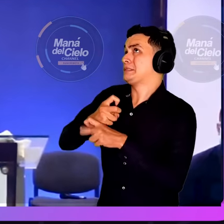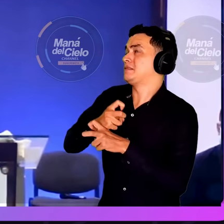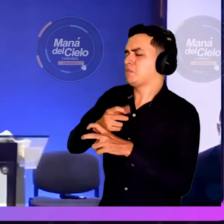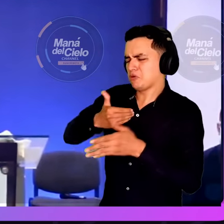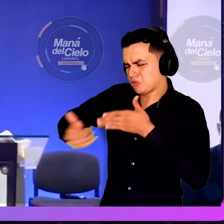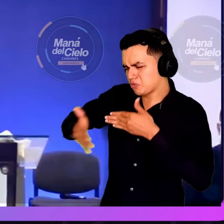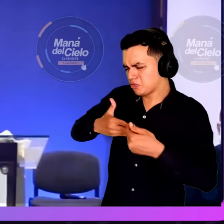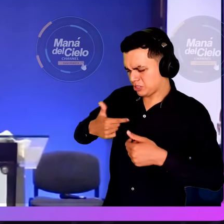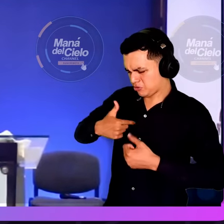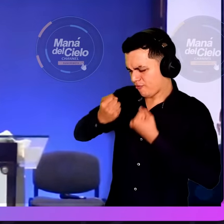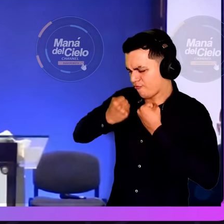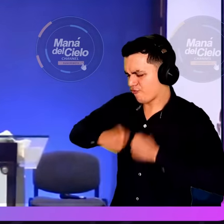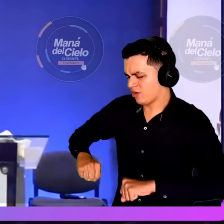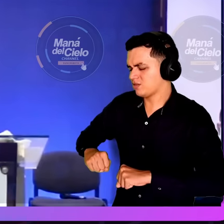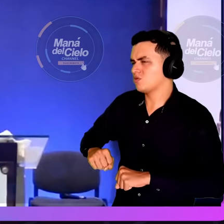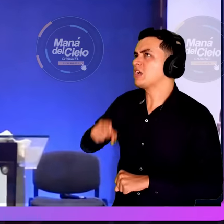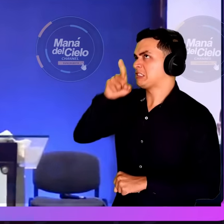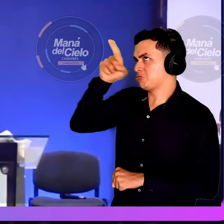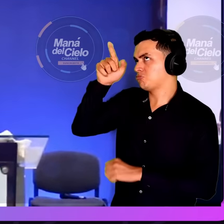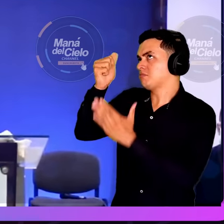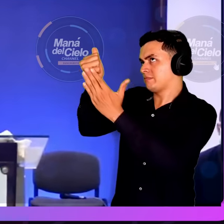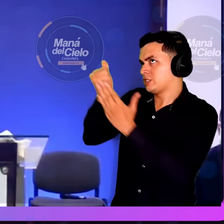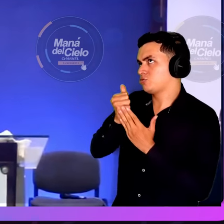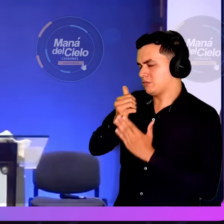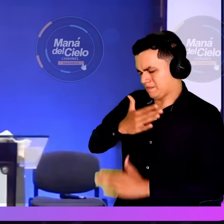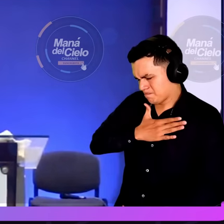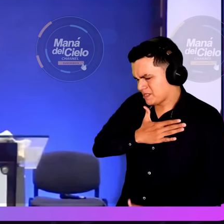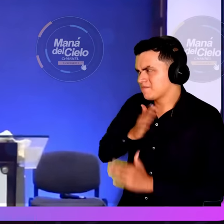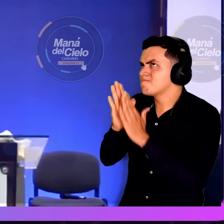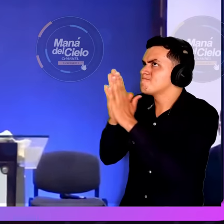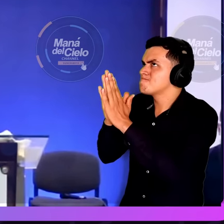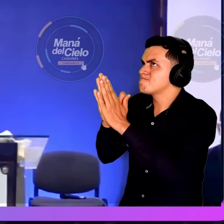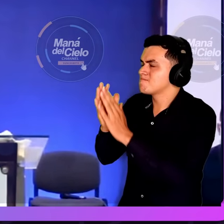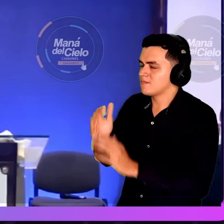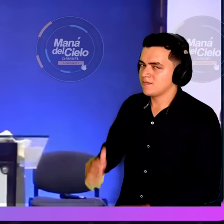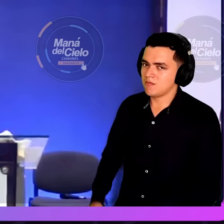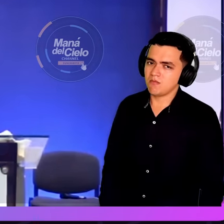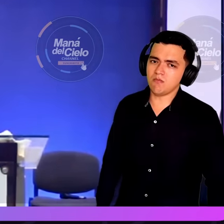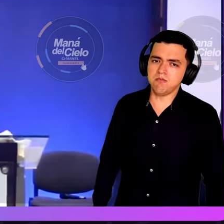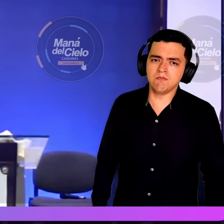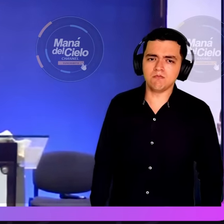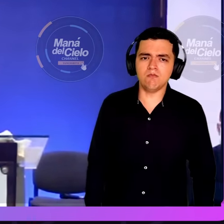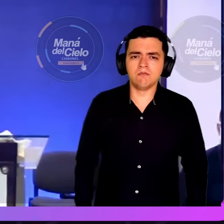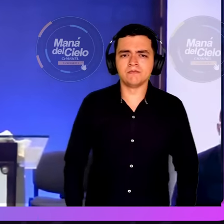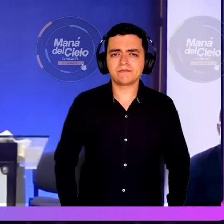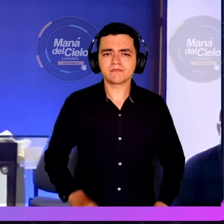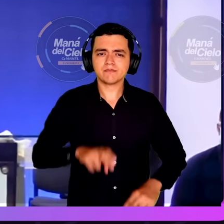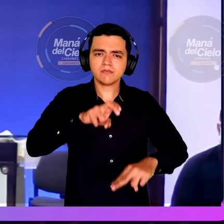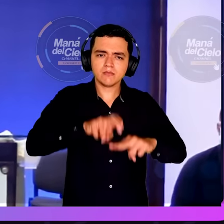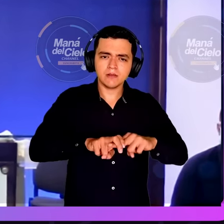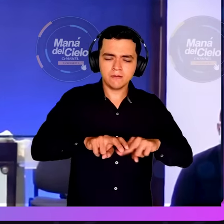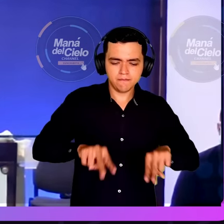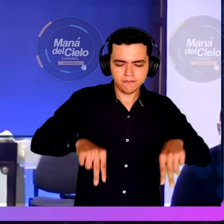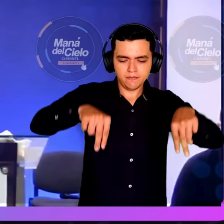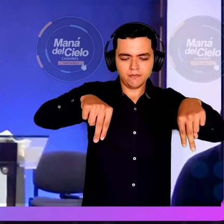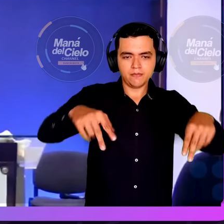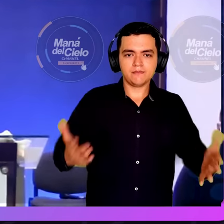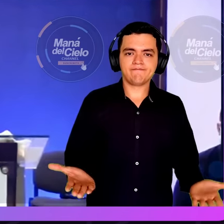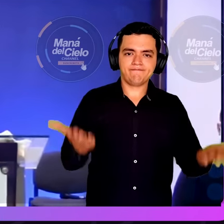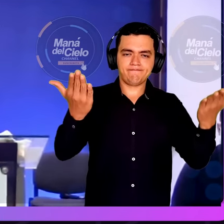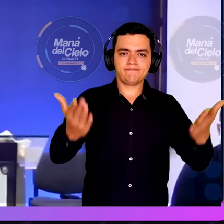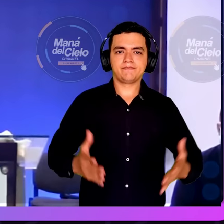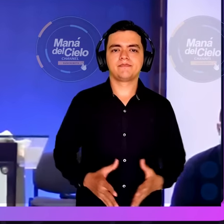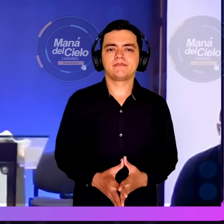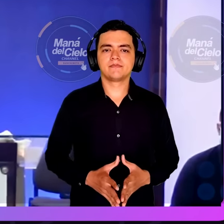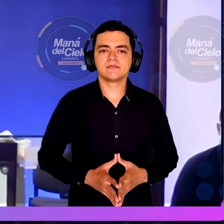Él va perfeccionando esa obra en uno. Entonces uno se atreve a decirle: quítame, quítame lo que me sobra y dame lo que me hace falta. Señor, yo quiero avivamiento en